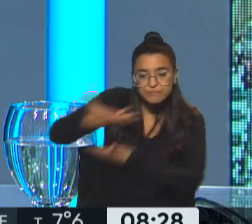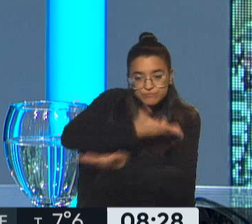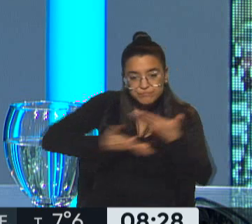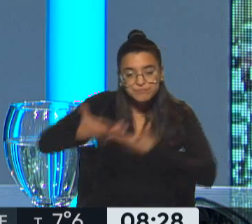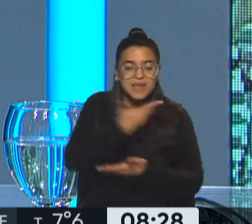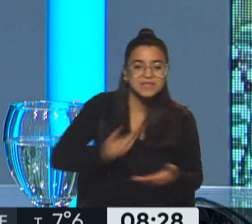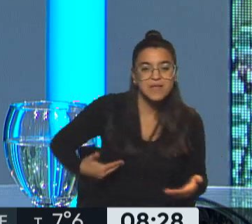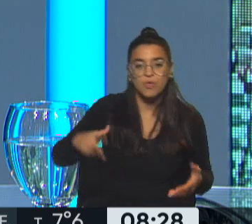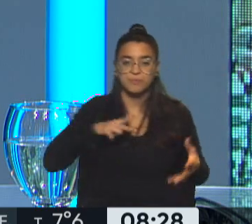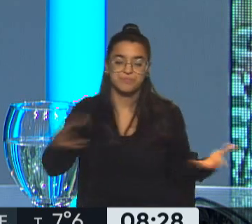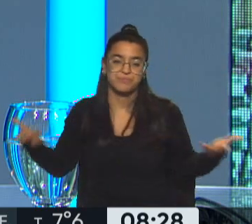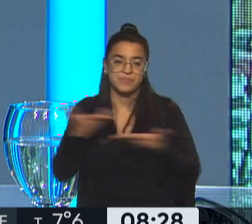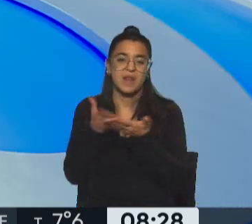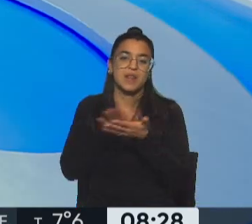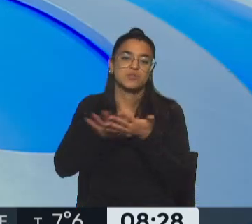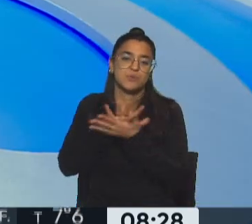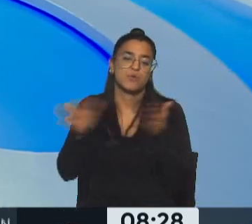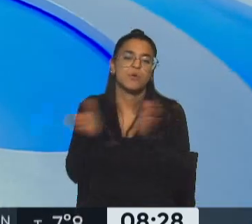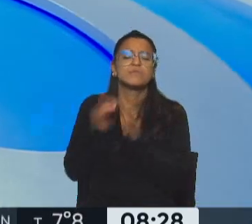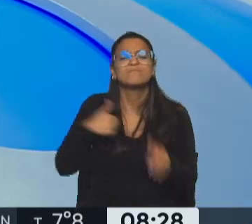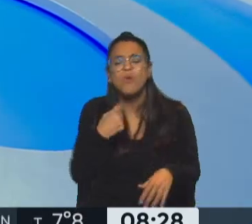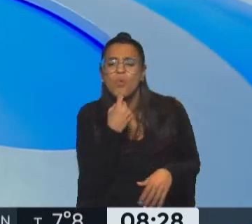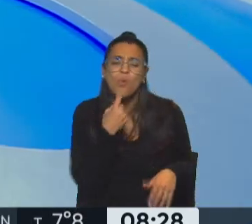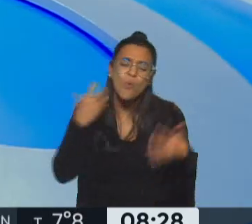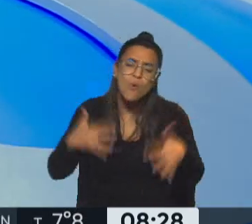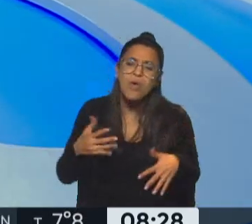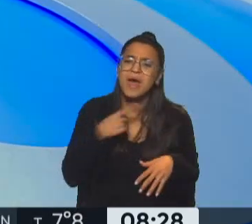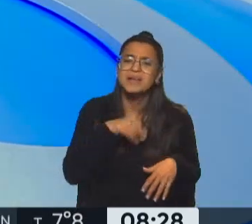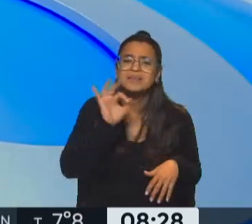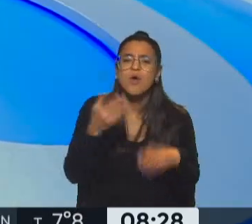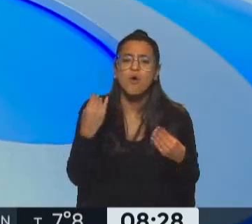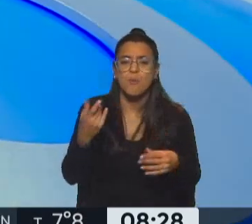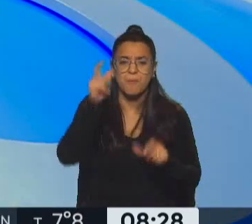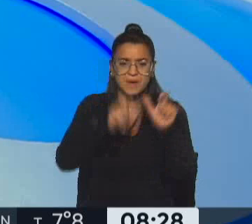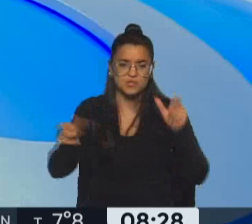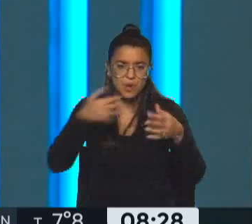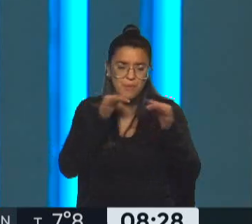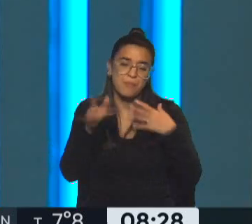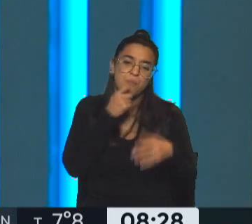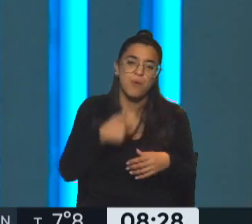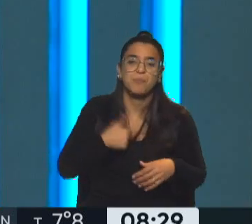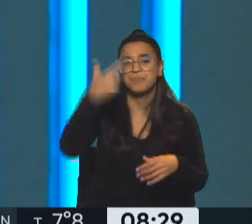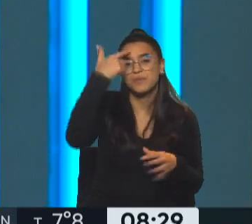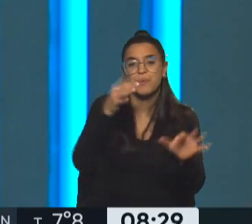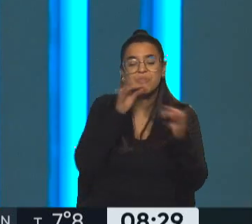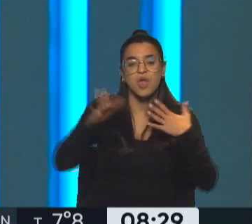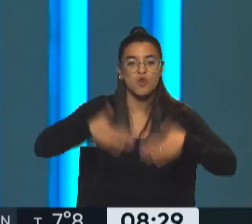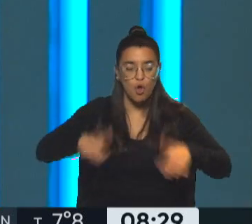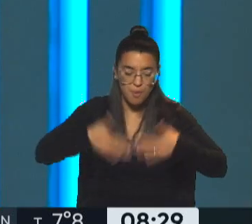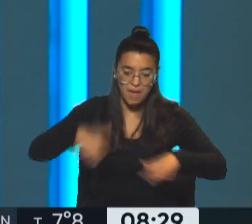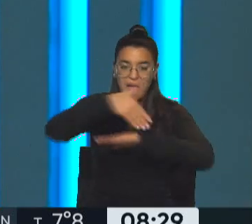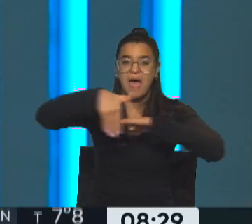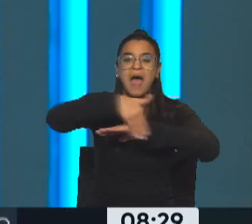instituciones del Estado para poder resolverlos. Ahora, Fabián, me intriga mucho saber cómo impacta en un comerciante, digo, no sé, pienso en alguien que vende ropa en la